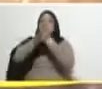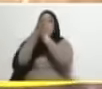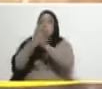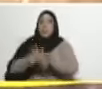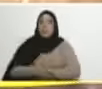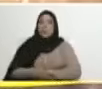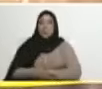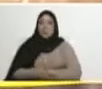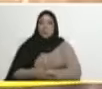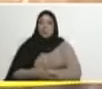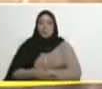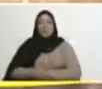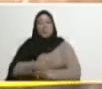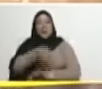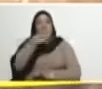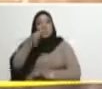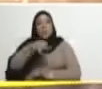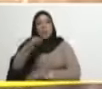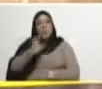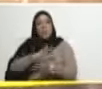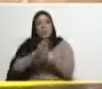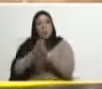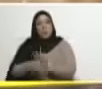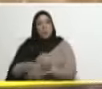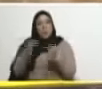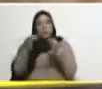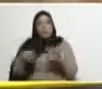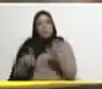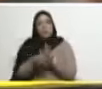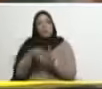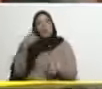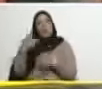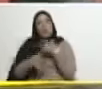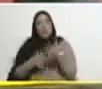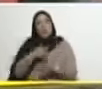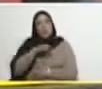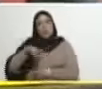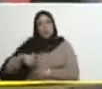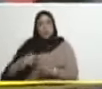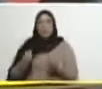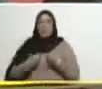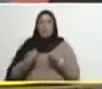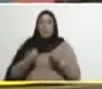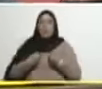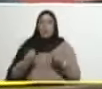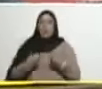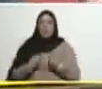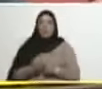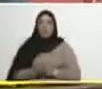Y se acabó para siempre, y así lo garantizaremos con nuestra vida